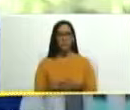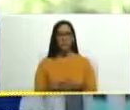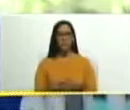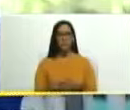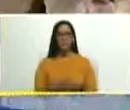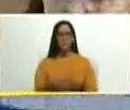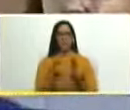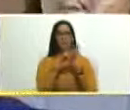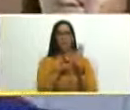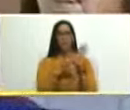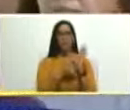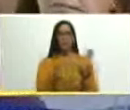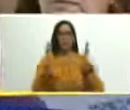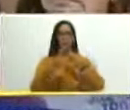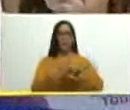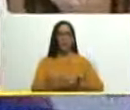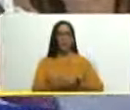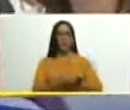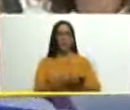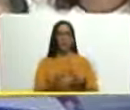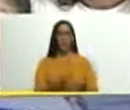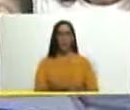en el programa de anoche,